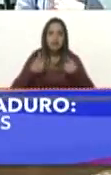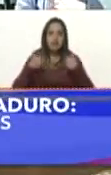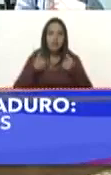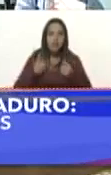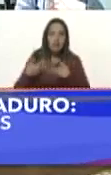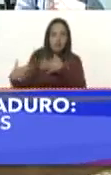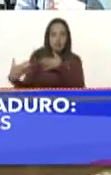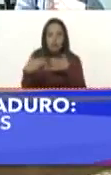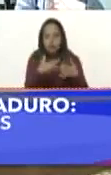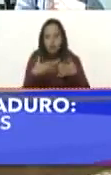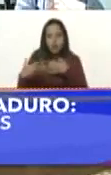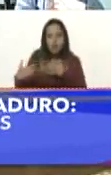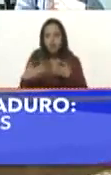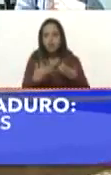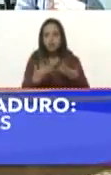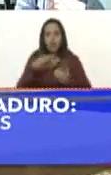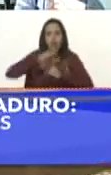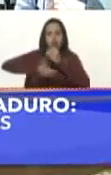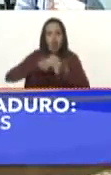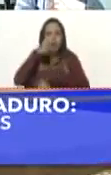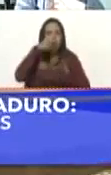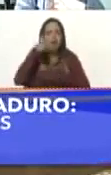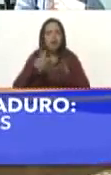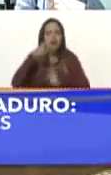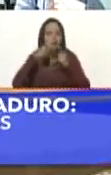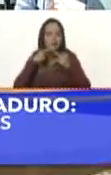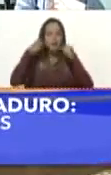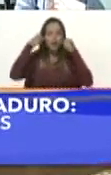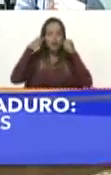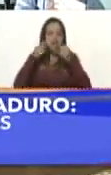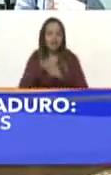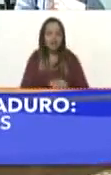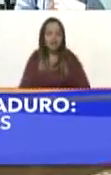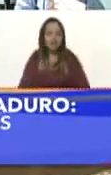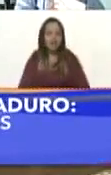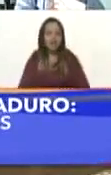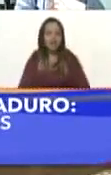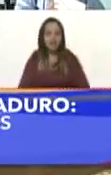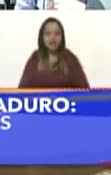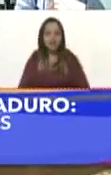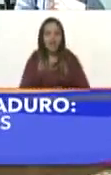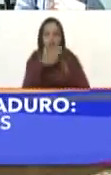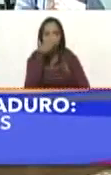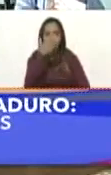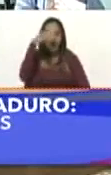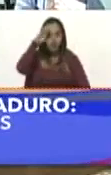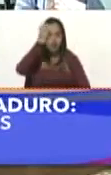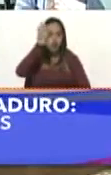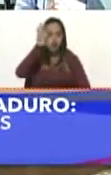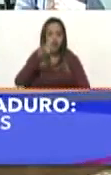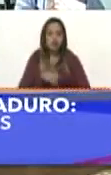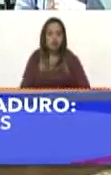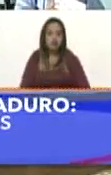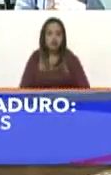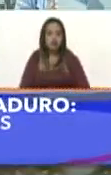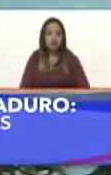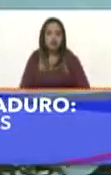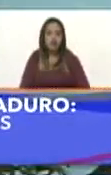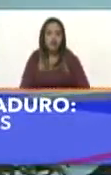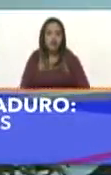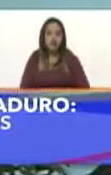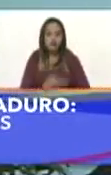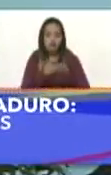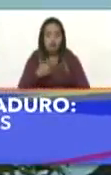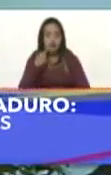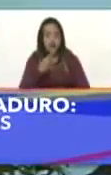lucha? ¿Cómo nuestro pueblo sonríe de cara al futuro? Yo les puedo decir, ha